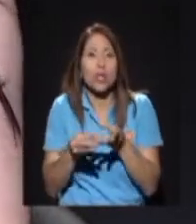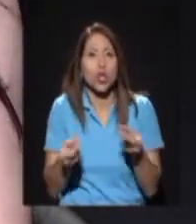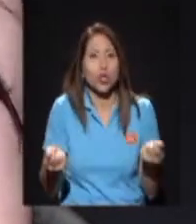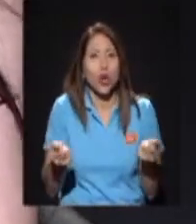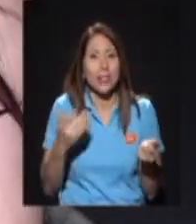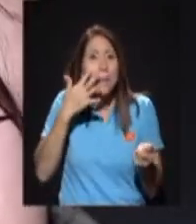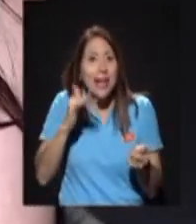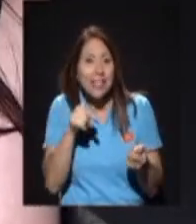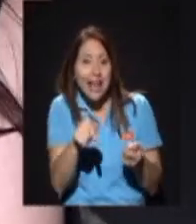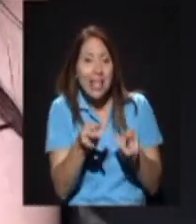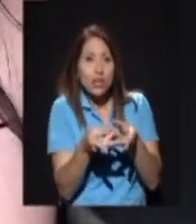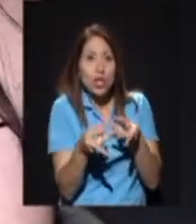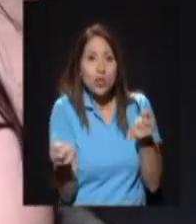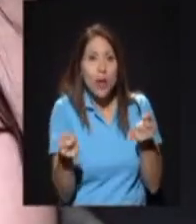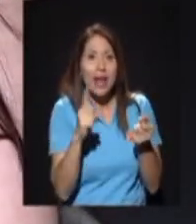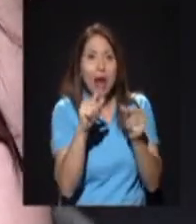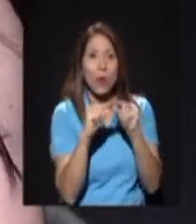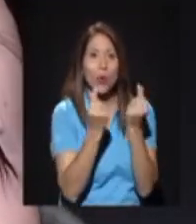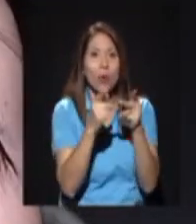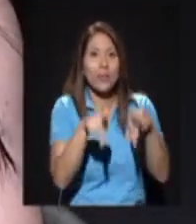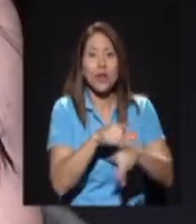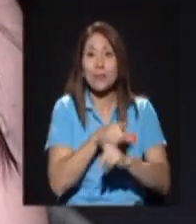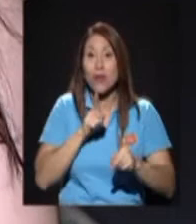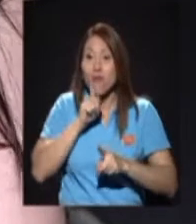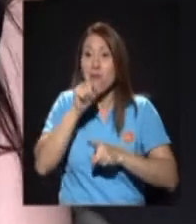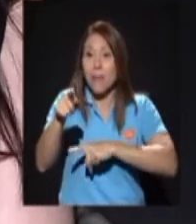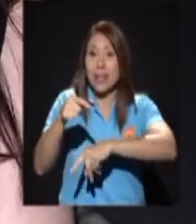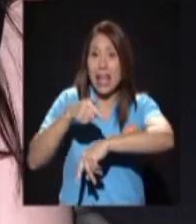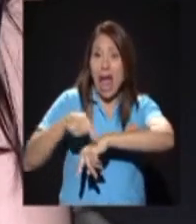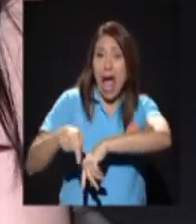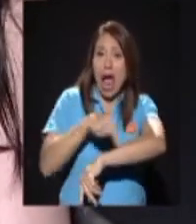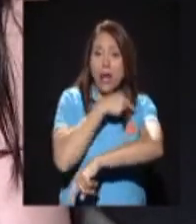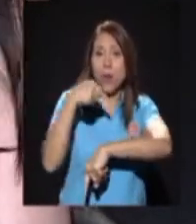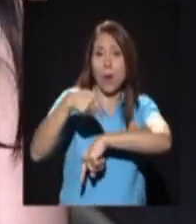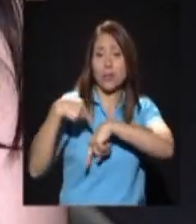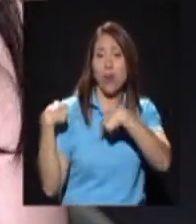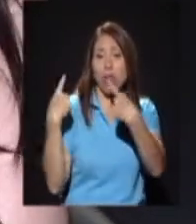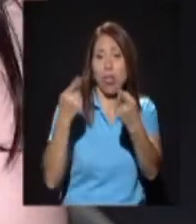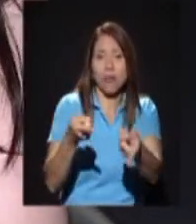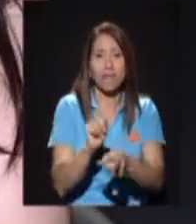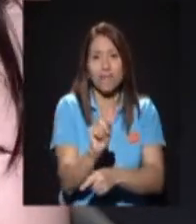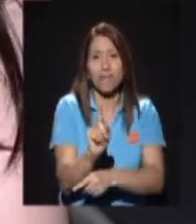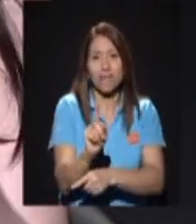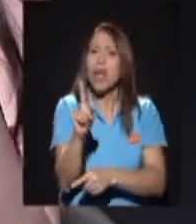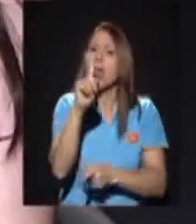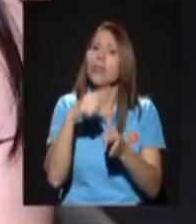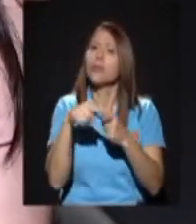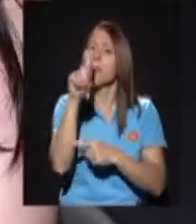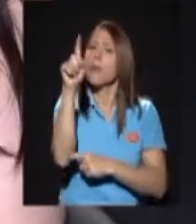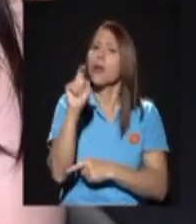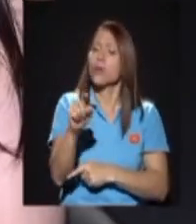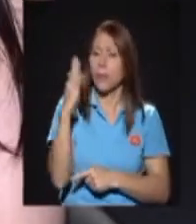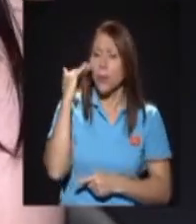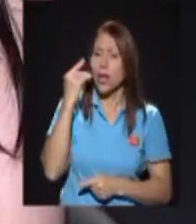que le resuelven a un grupo por el momento, pero no son soluciones de largo plazo. Y un poco la pregunta está ahí, porque no somos capaces de sentarnos